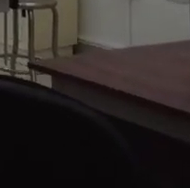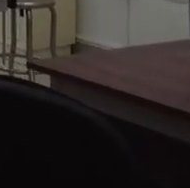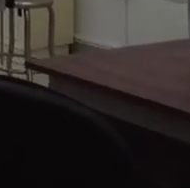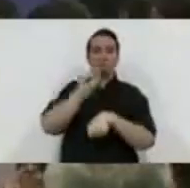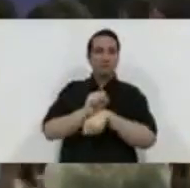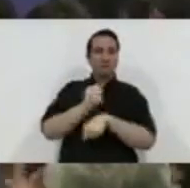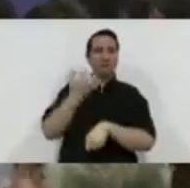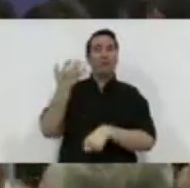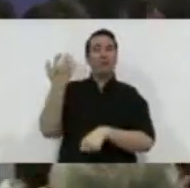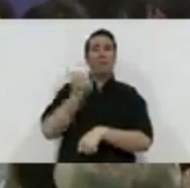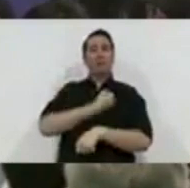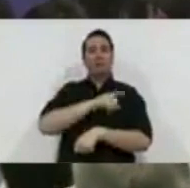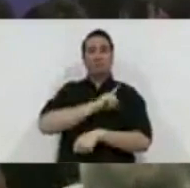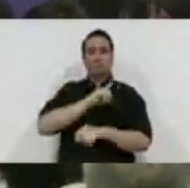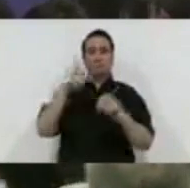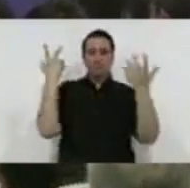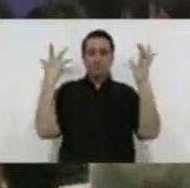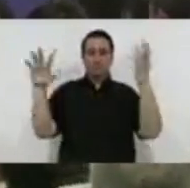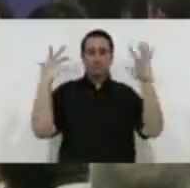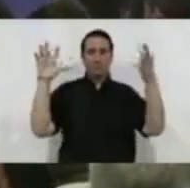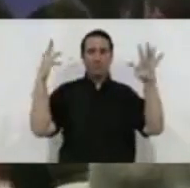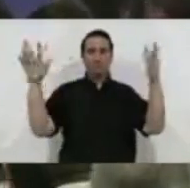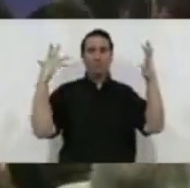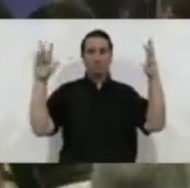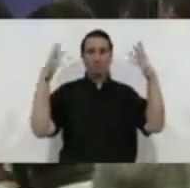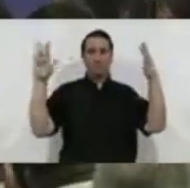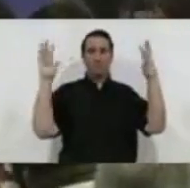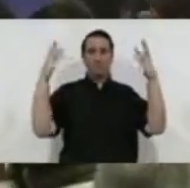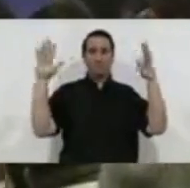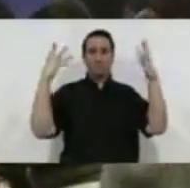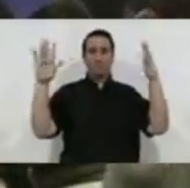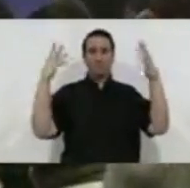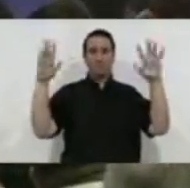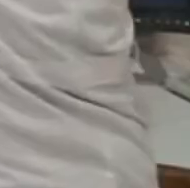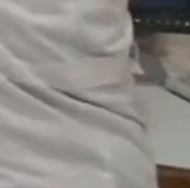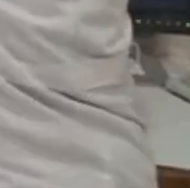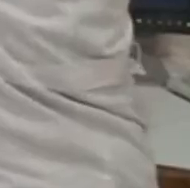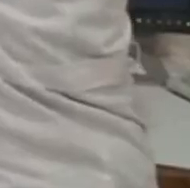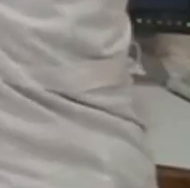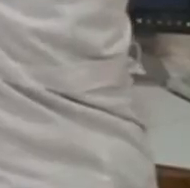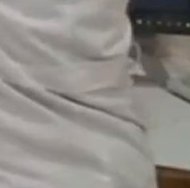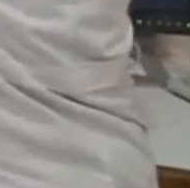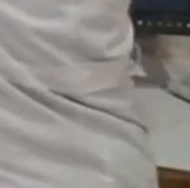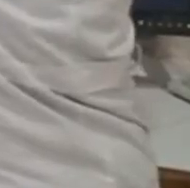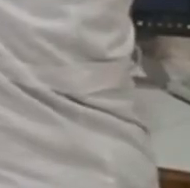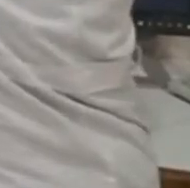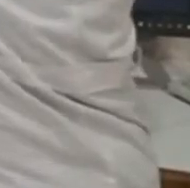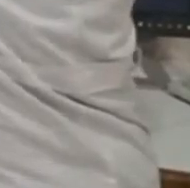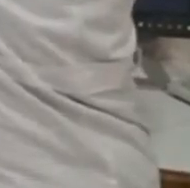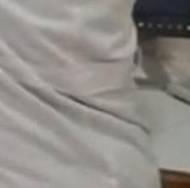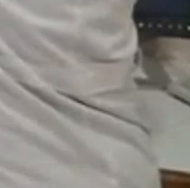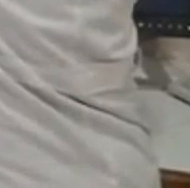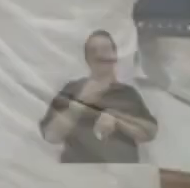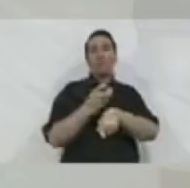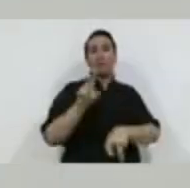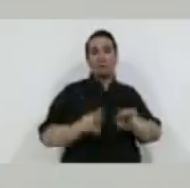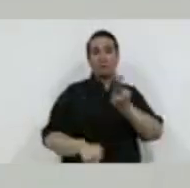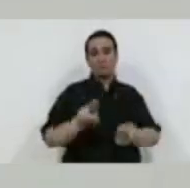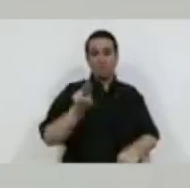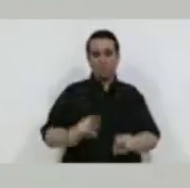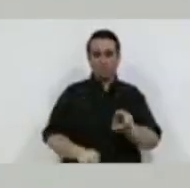denominado Sistema Universal de Salud, que beneficiará a todos los yucatecos con más servicios, todos enfocados a la